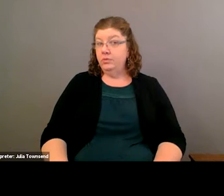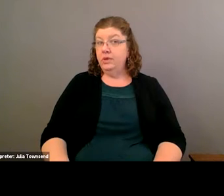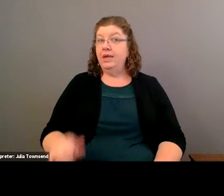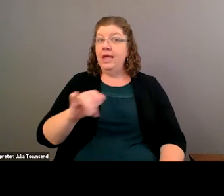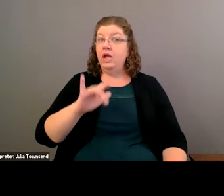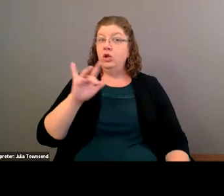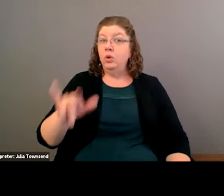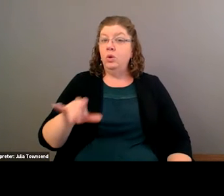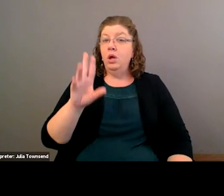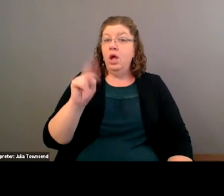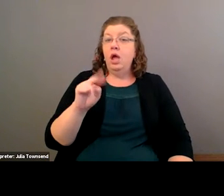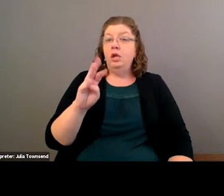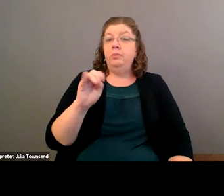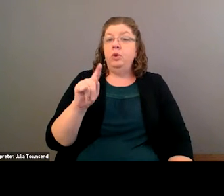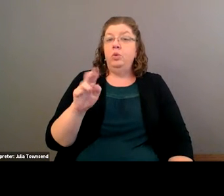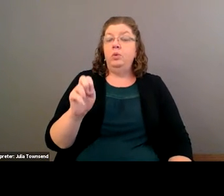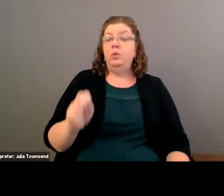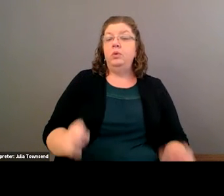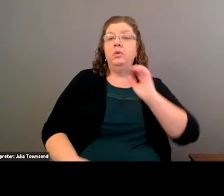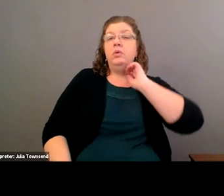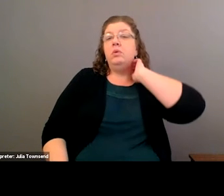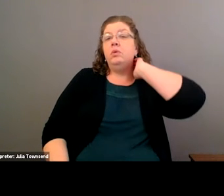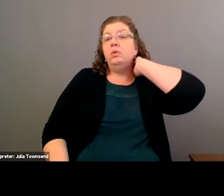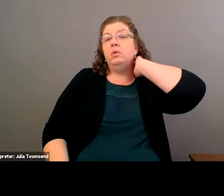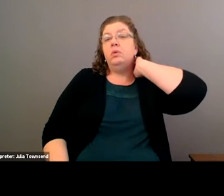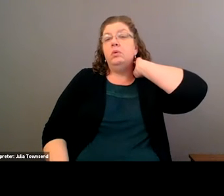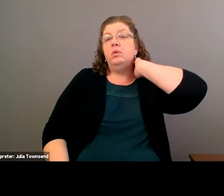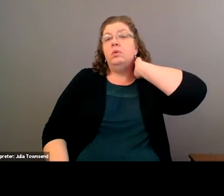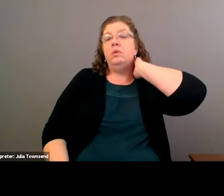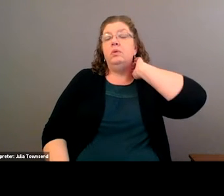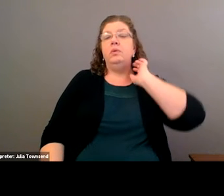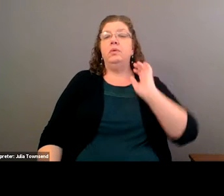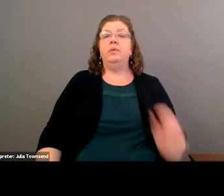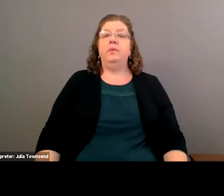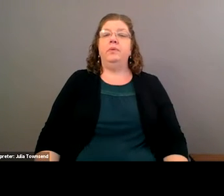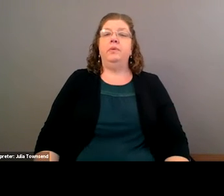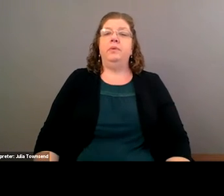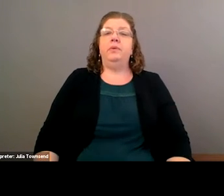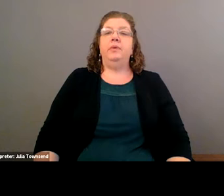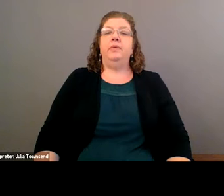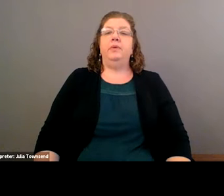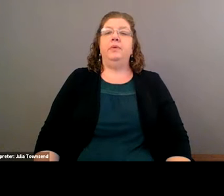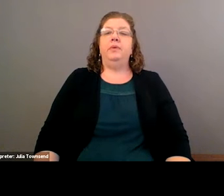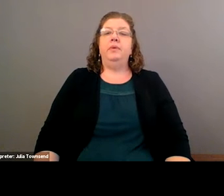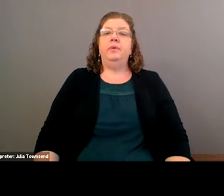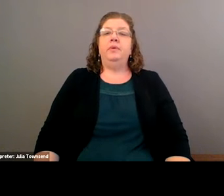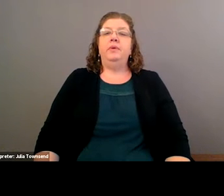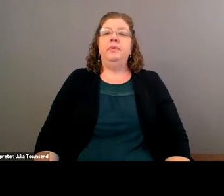¿Le puede prender su micrófono, señora? ¿O señor?